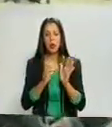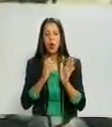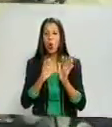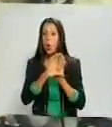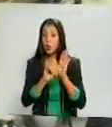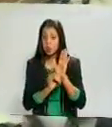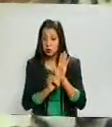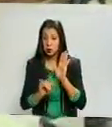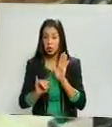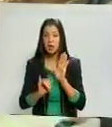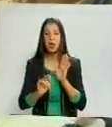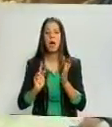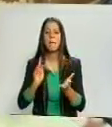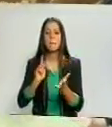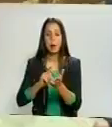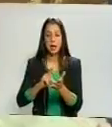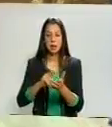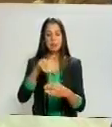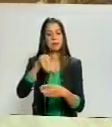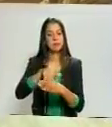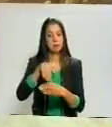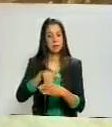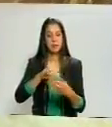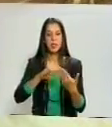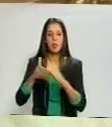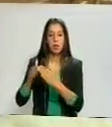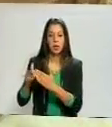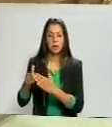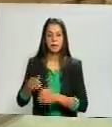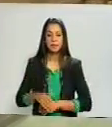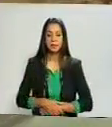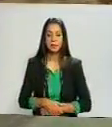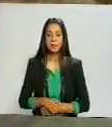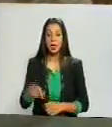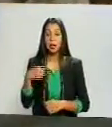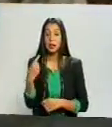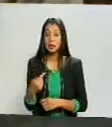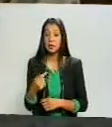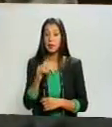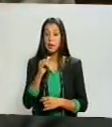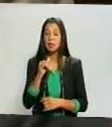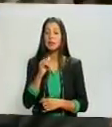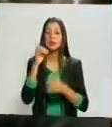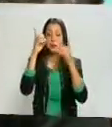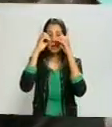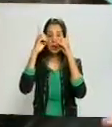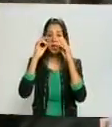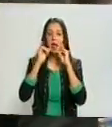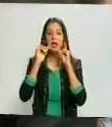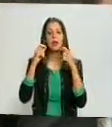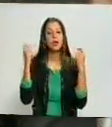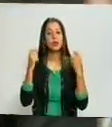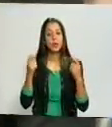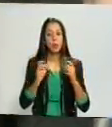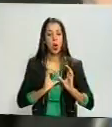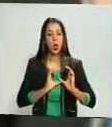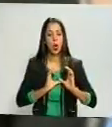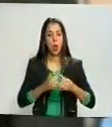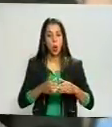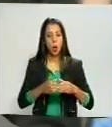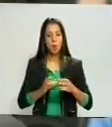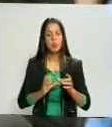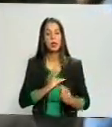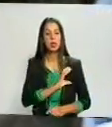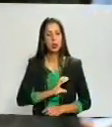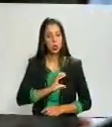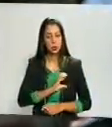participación en procesos electorales. A continuación, la presidenta informó a la plenaria de la creación de una comisión especial para